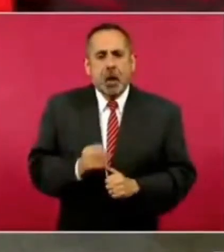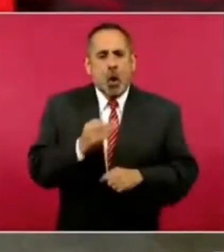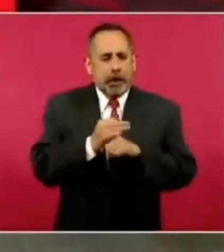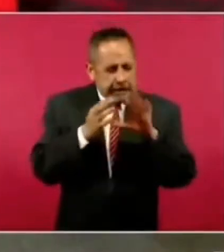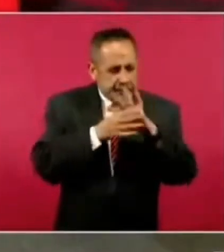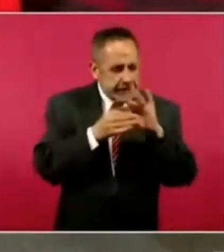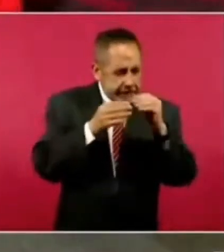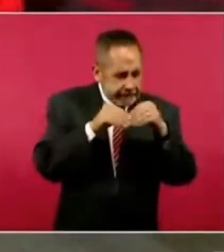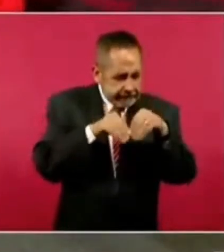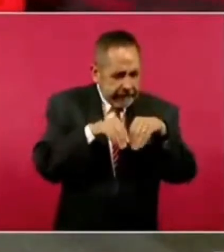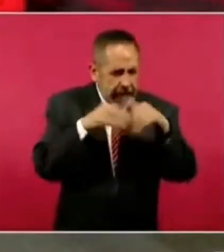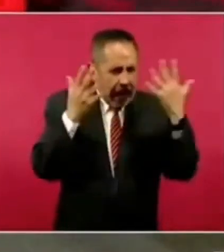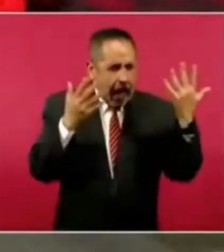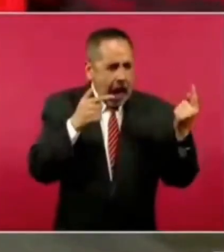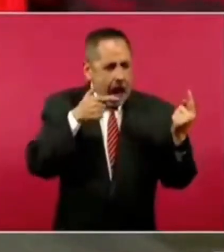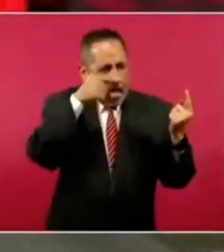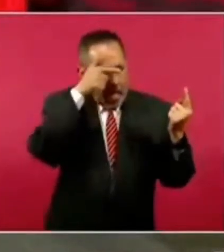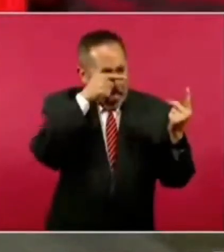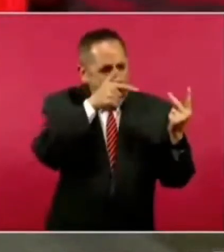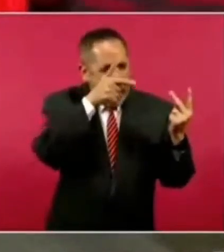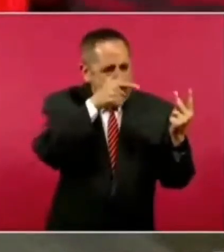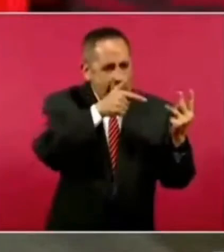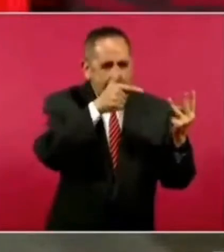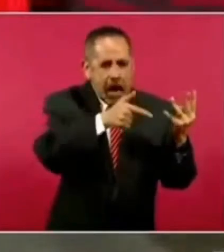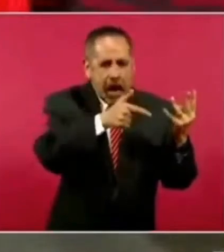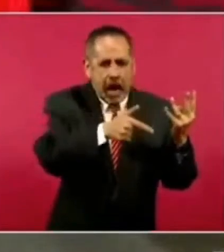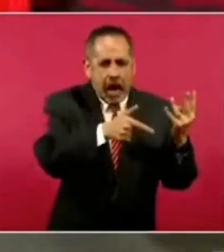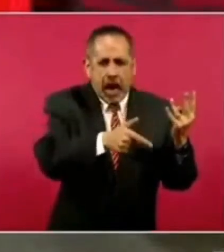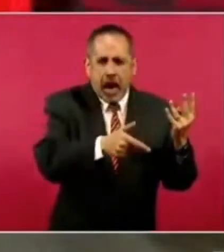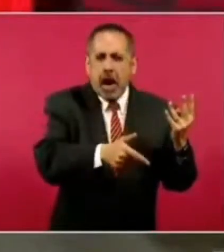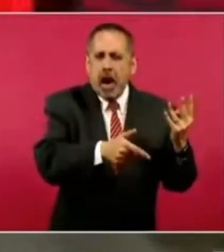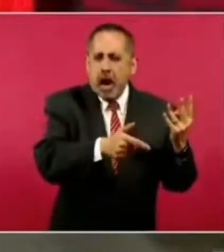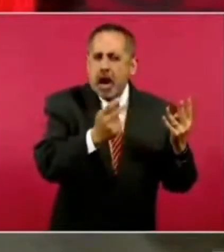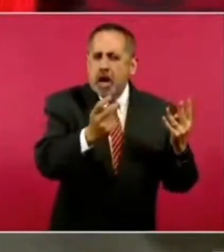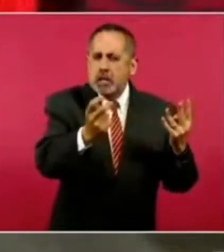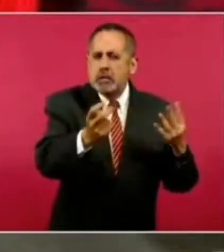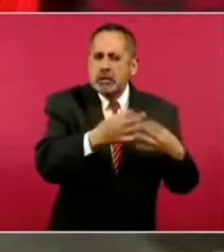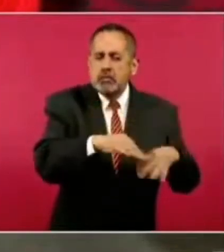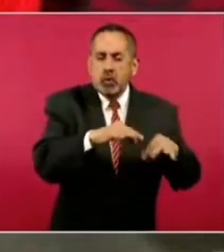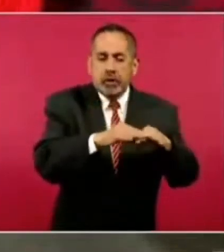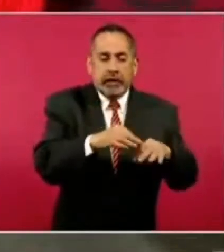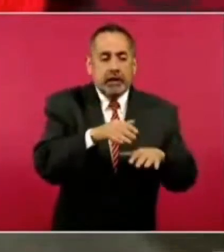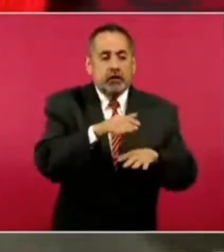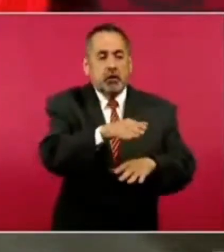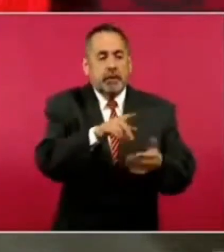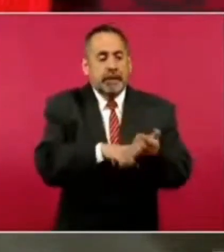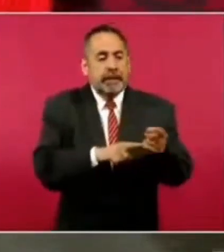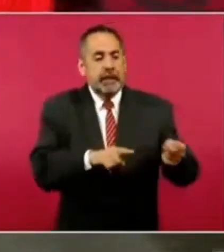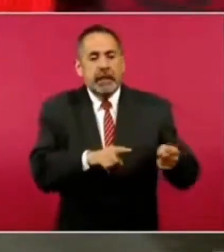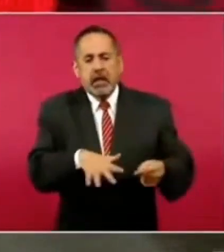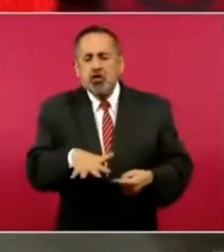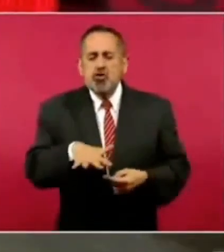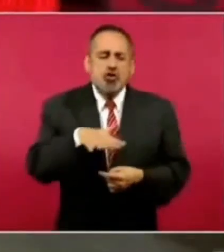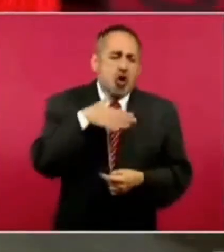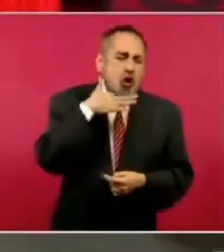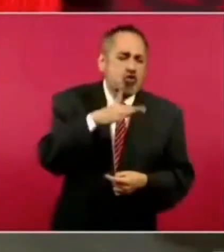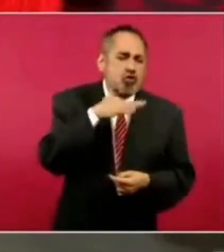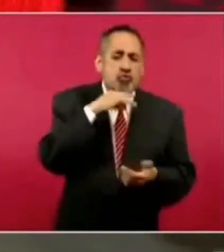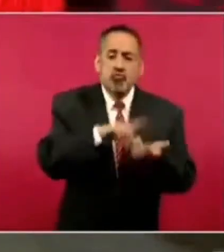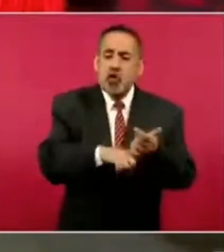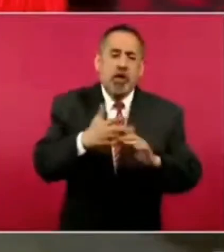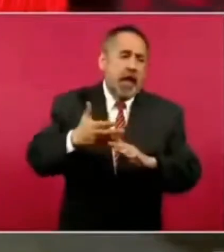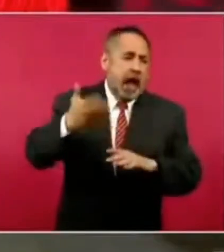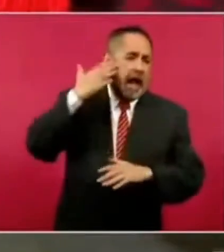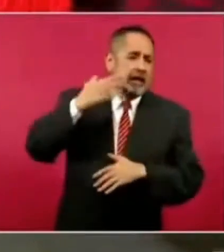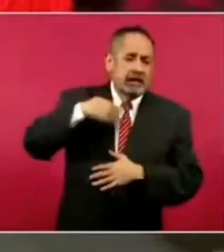ventilando un asunto fundamental que tiene que ver con la corrupción que imperaba